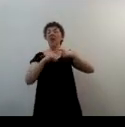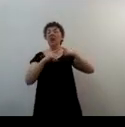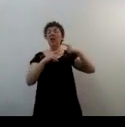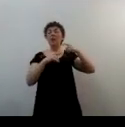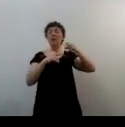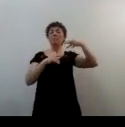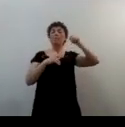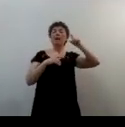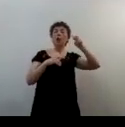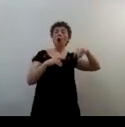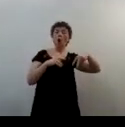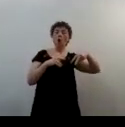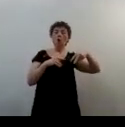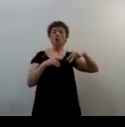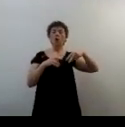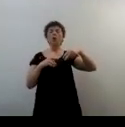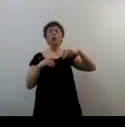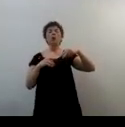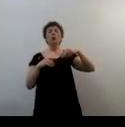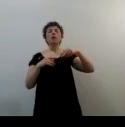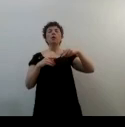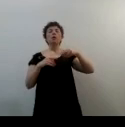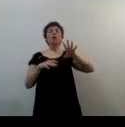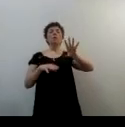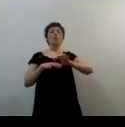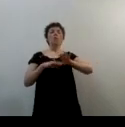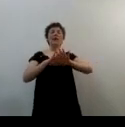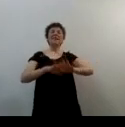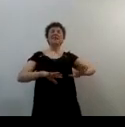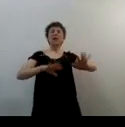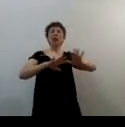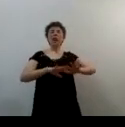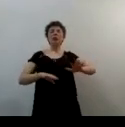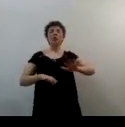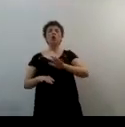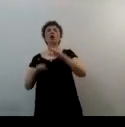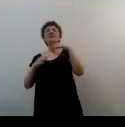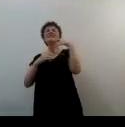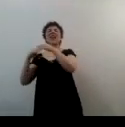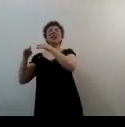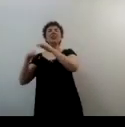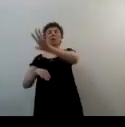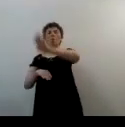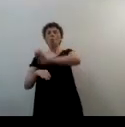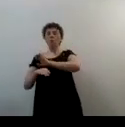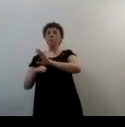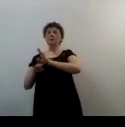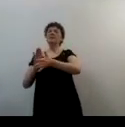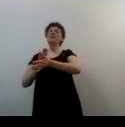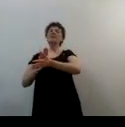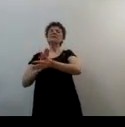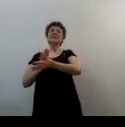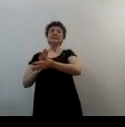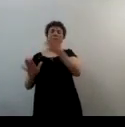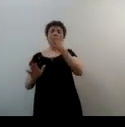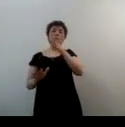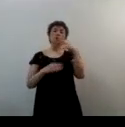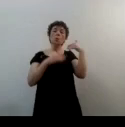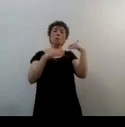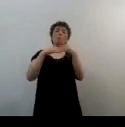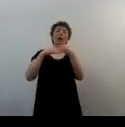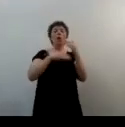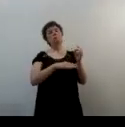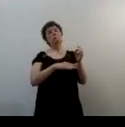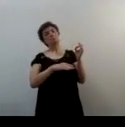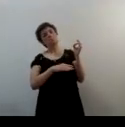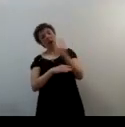carbohidratos, pero la de melón pasa más lento a la sangre. Por eso mejor el melón que la sandía. Y por cierto,